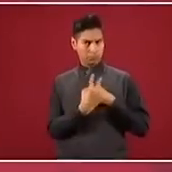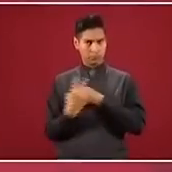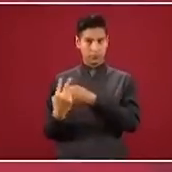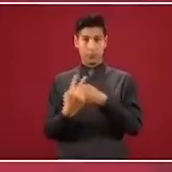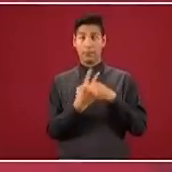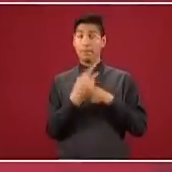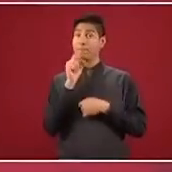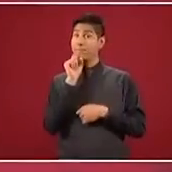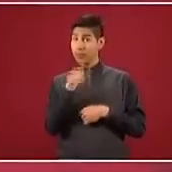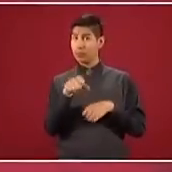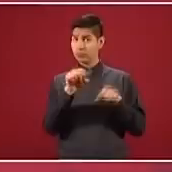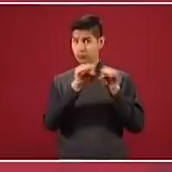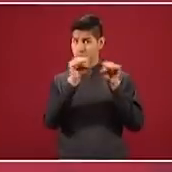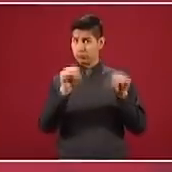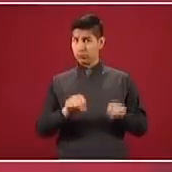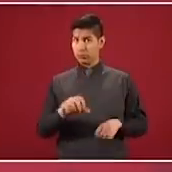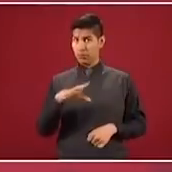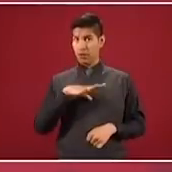sistema de